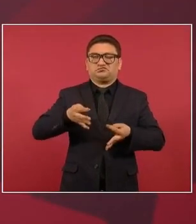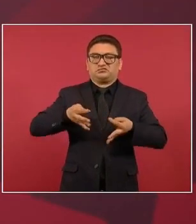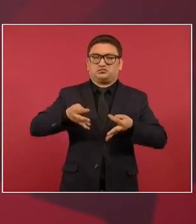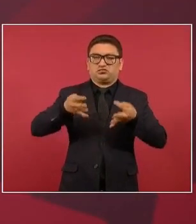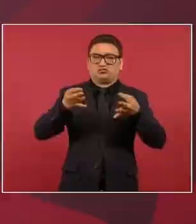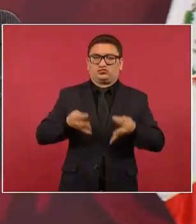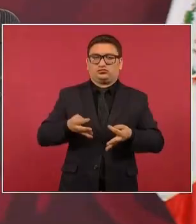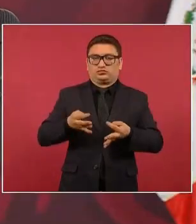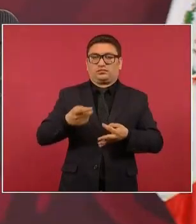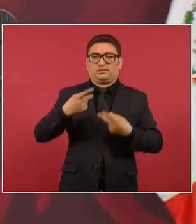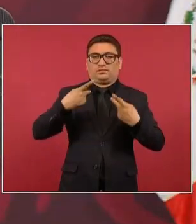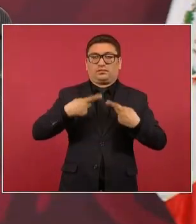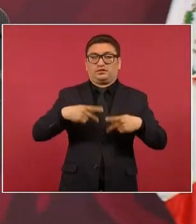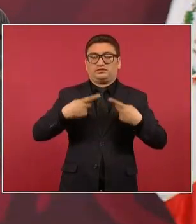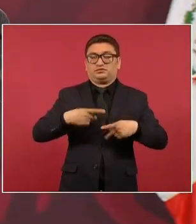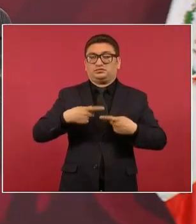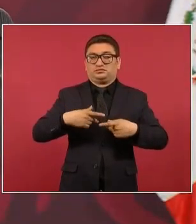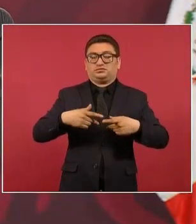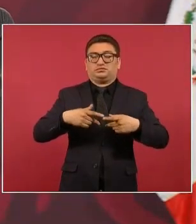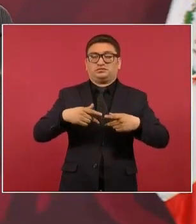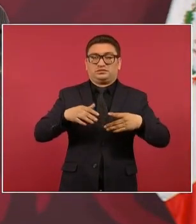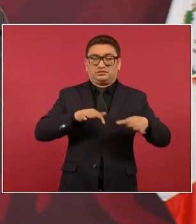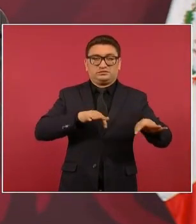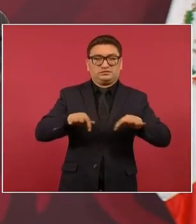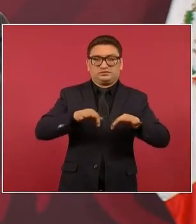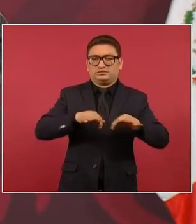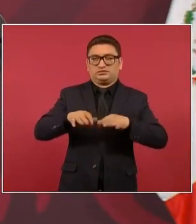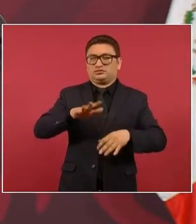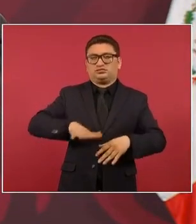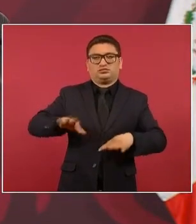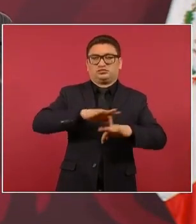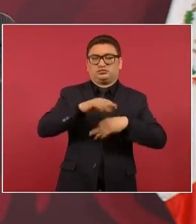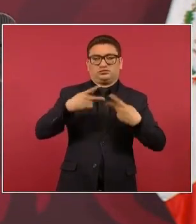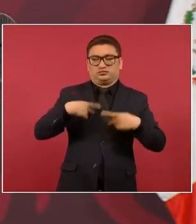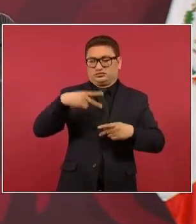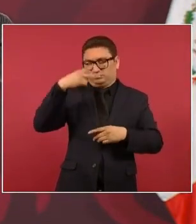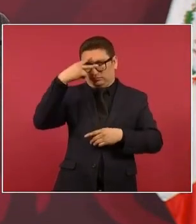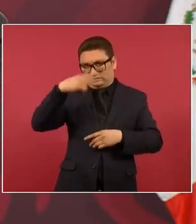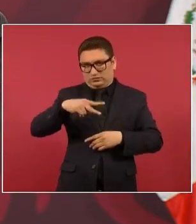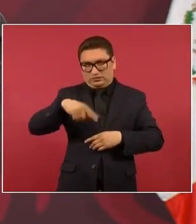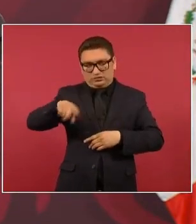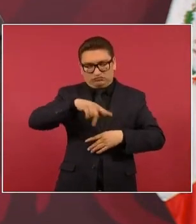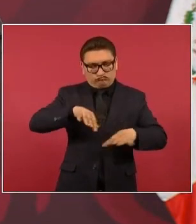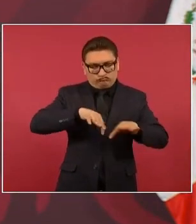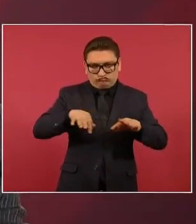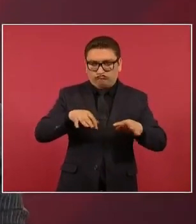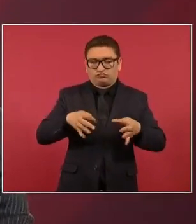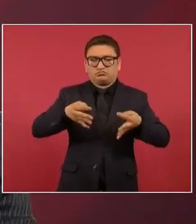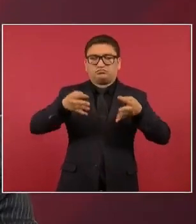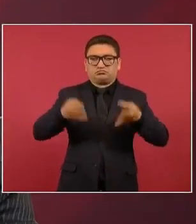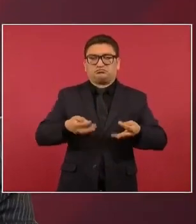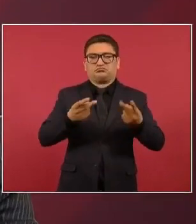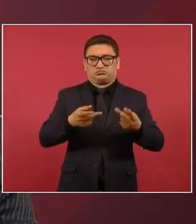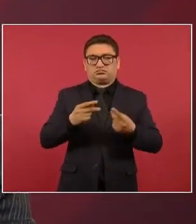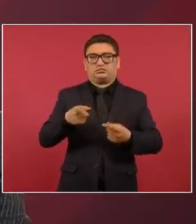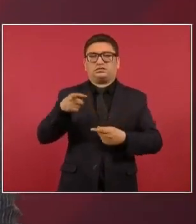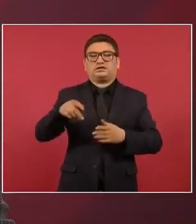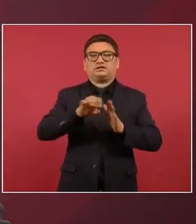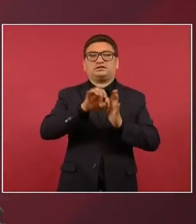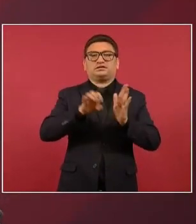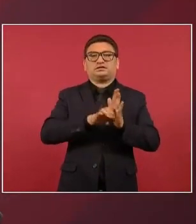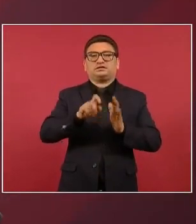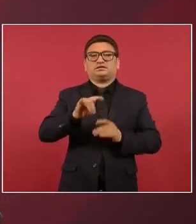de la fuerza de trabajo en México, de los obreros, de los trabajadores. Él llamó la ética